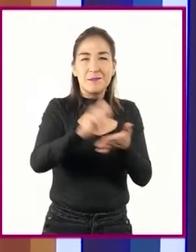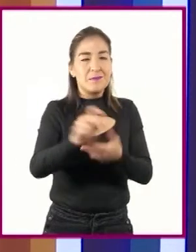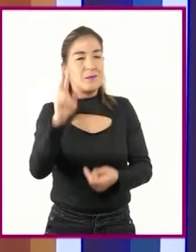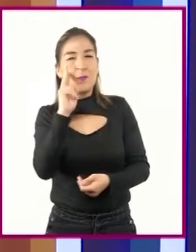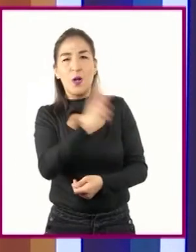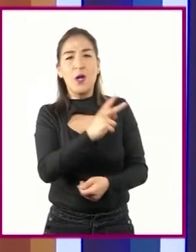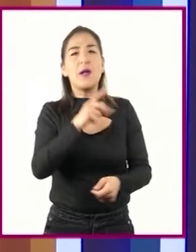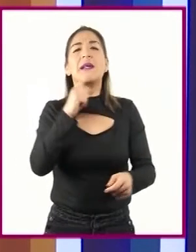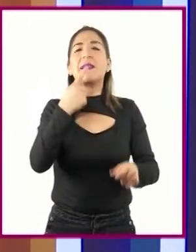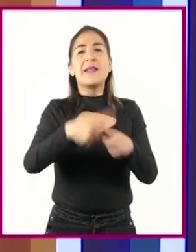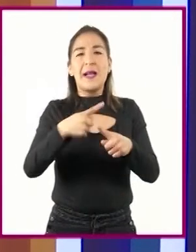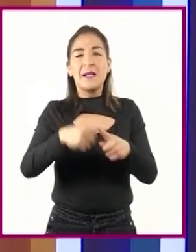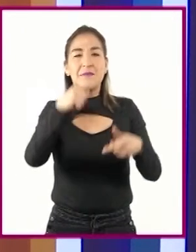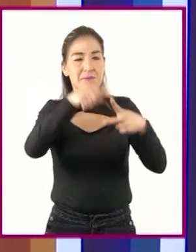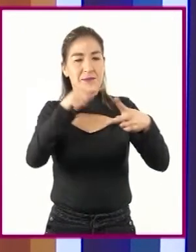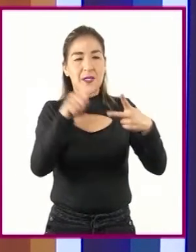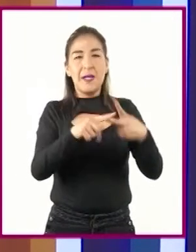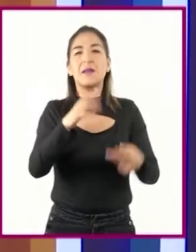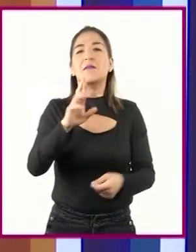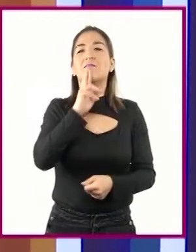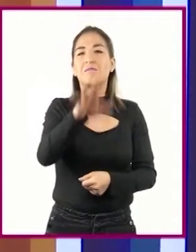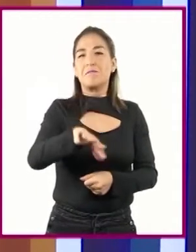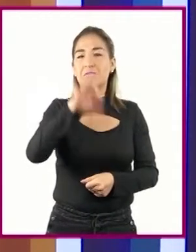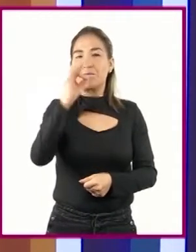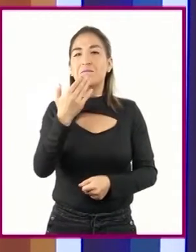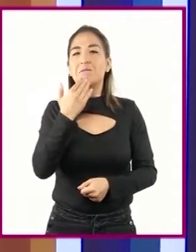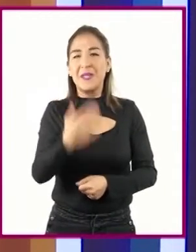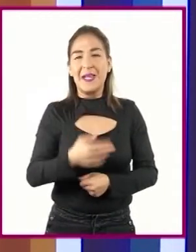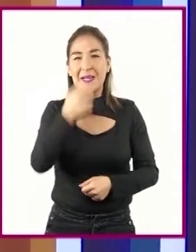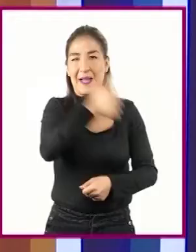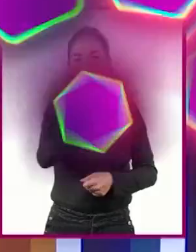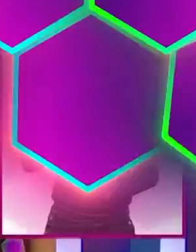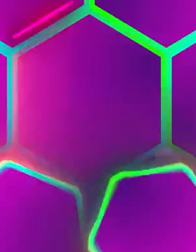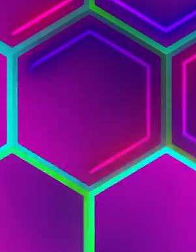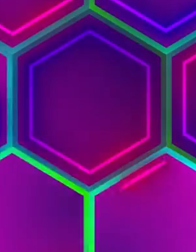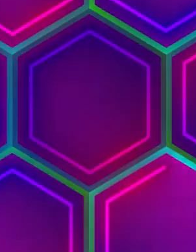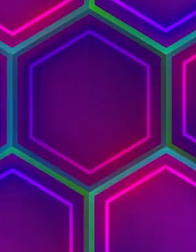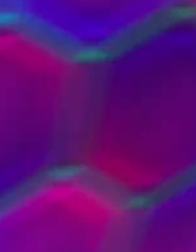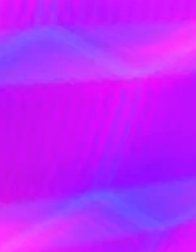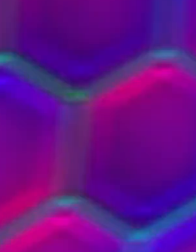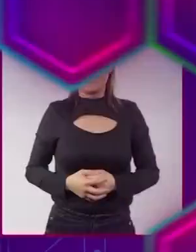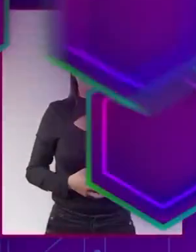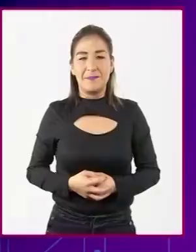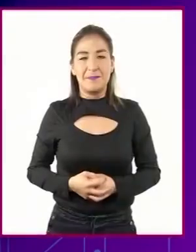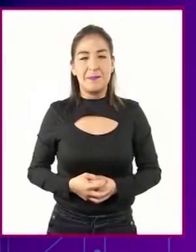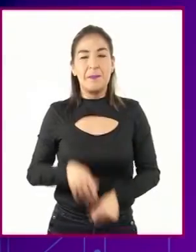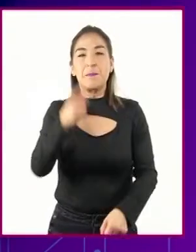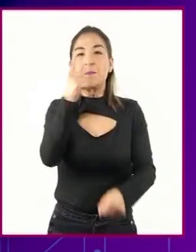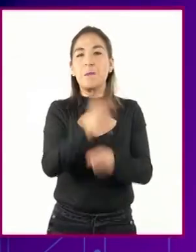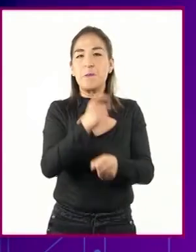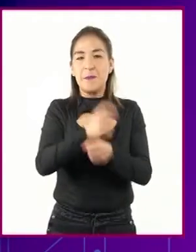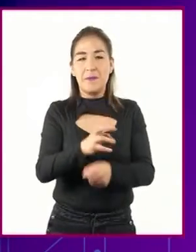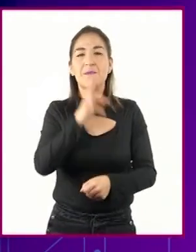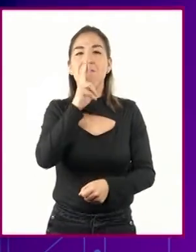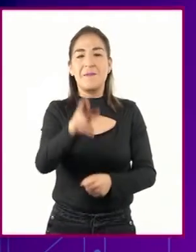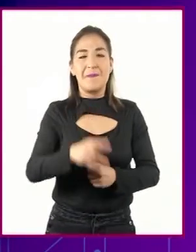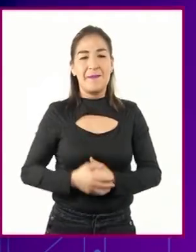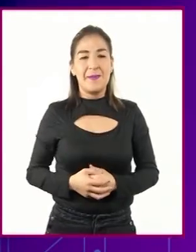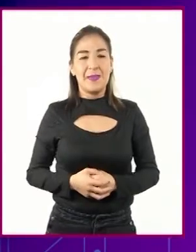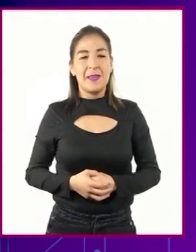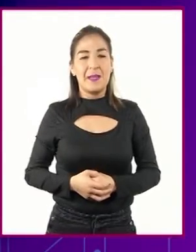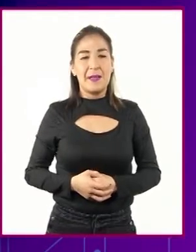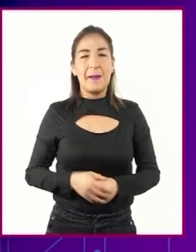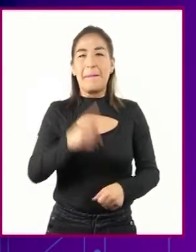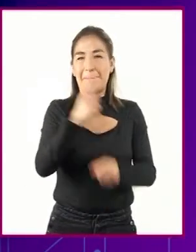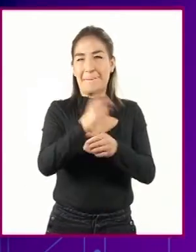descubrir quién de ellos logró obtener la respuesta correcta en cada una de las operaciones. La primera operación es